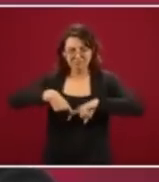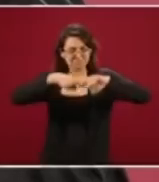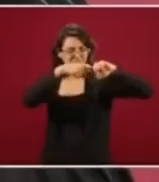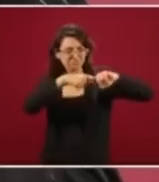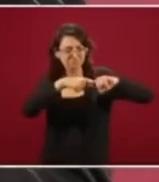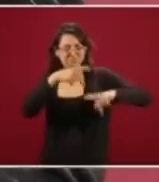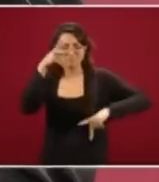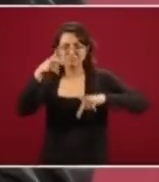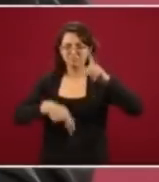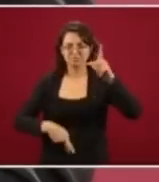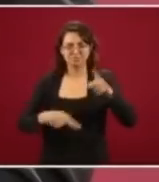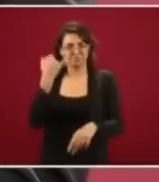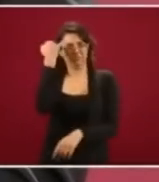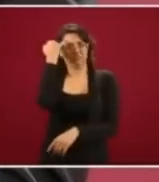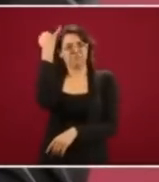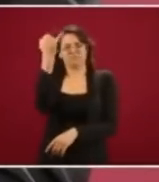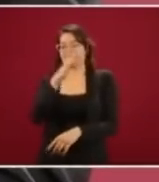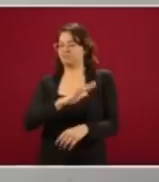imagínense.